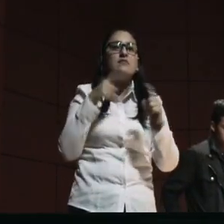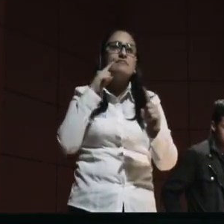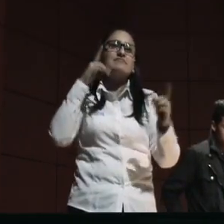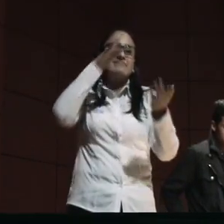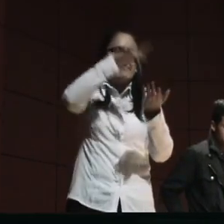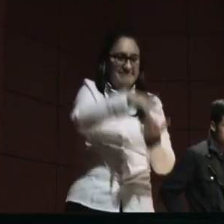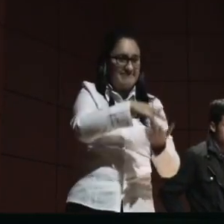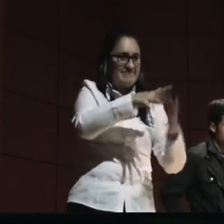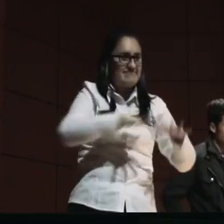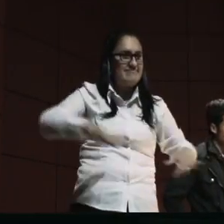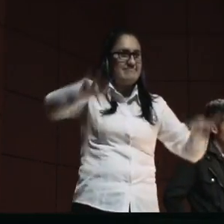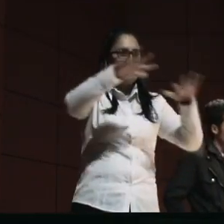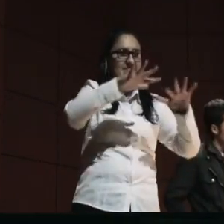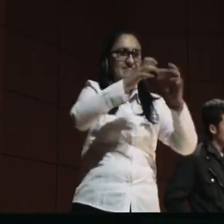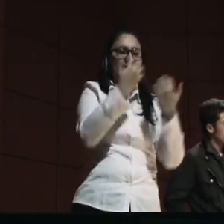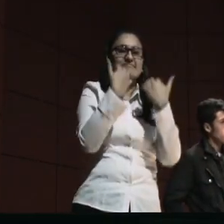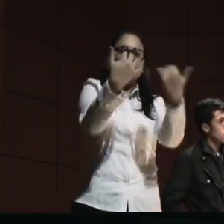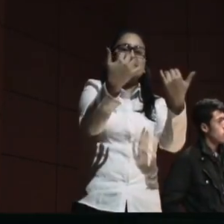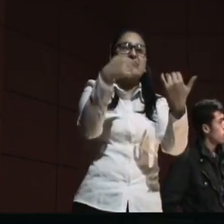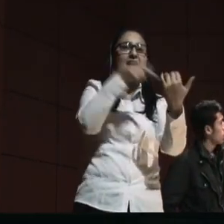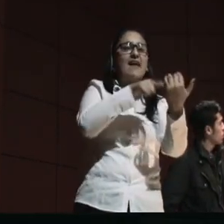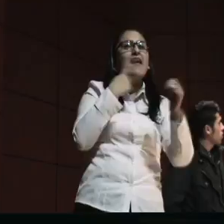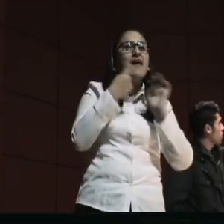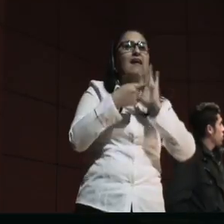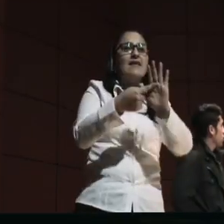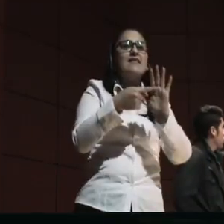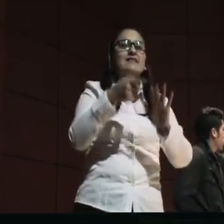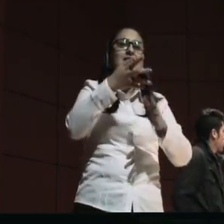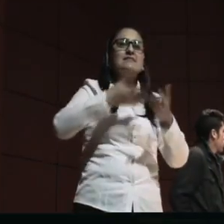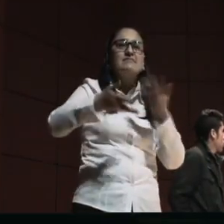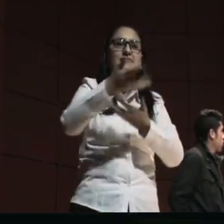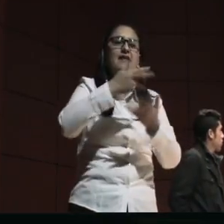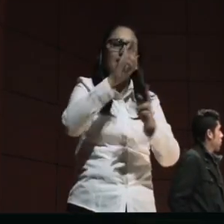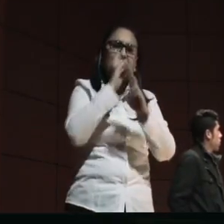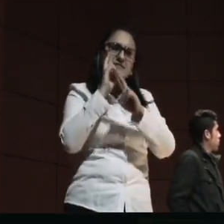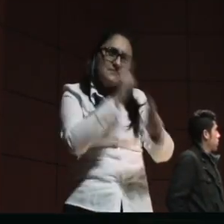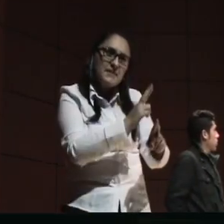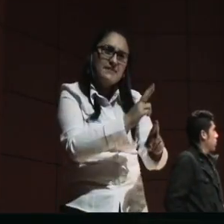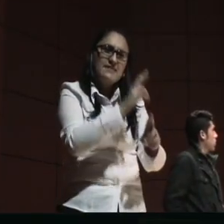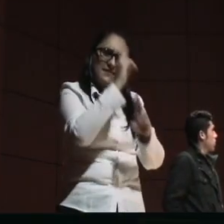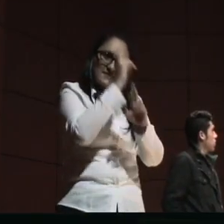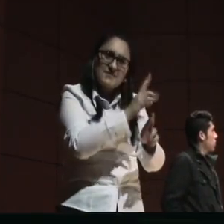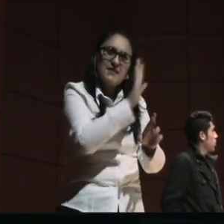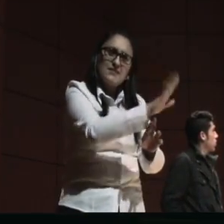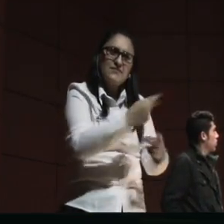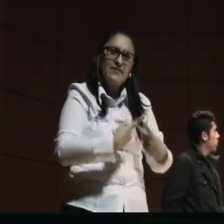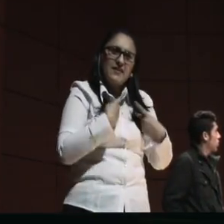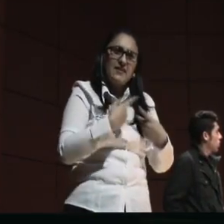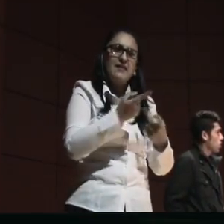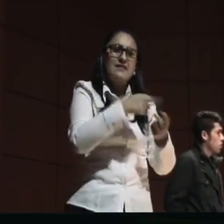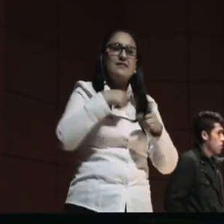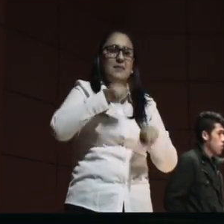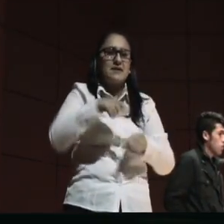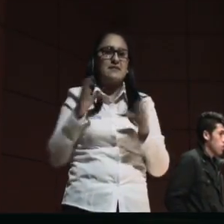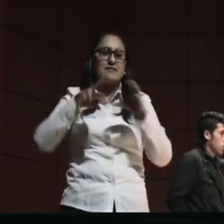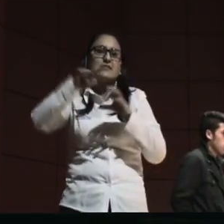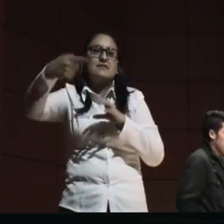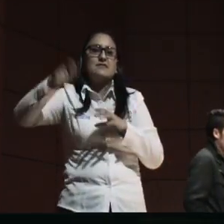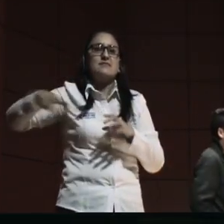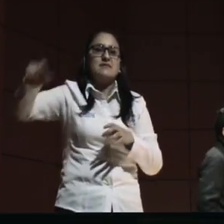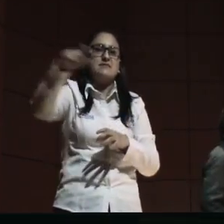al auditorio, a que lleguen a amar su propia vida, a respetar su propia vida y el de los demás.